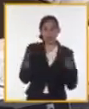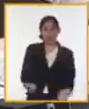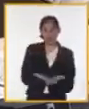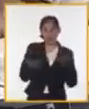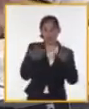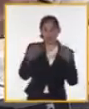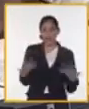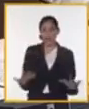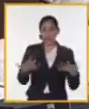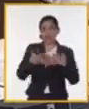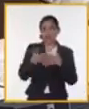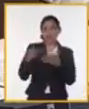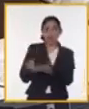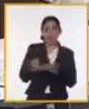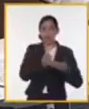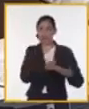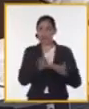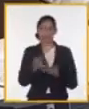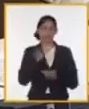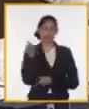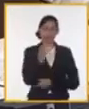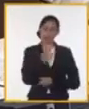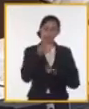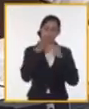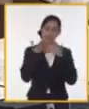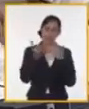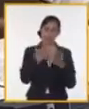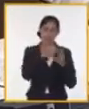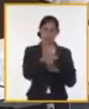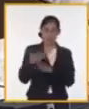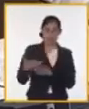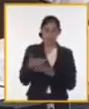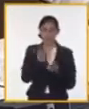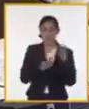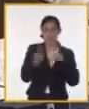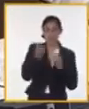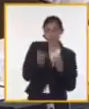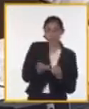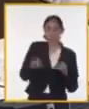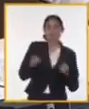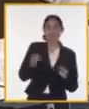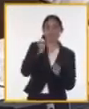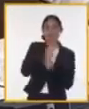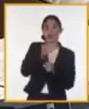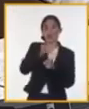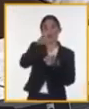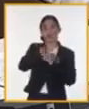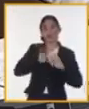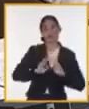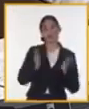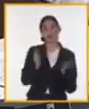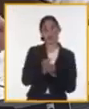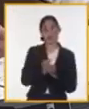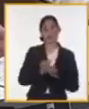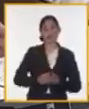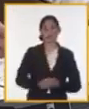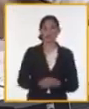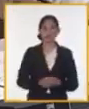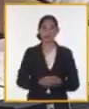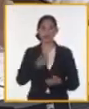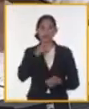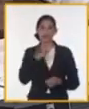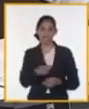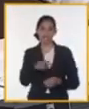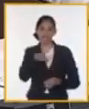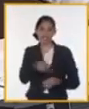nos va a ayudar a poder diferenciar el trabajo en cada una de esas familias que han sido víctimas. Como decía, esto forma